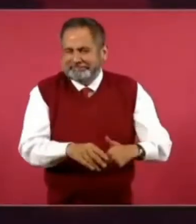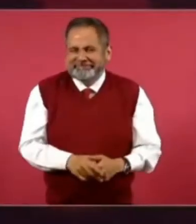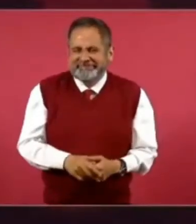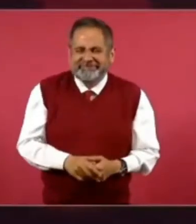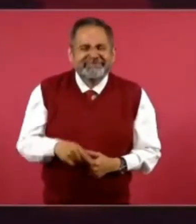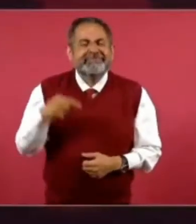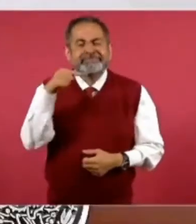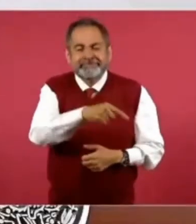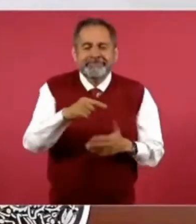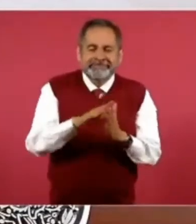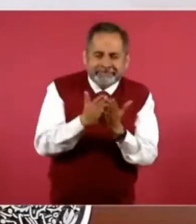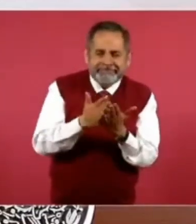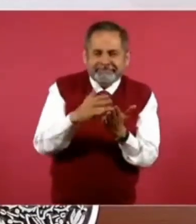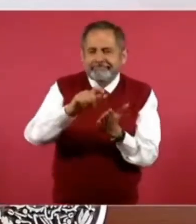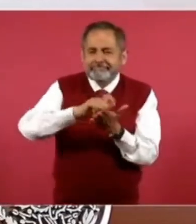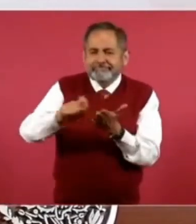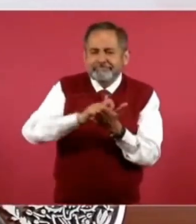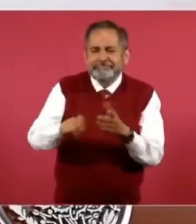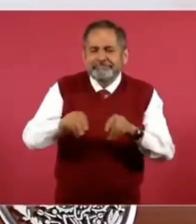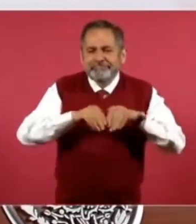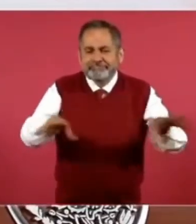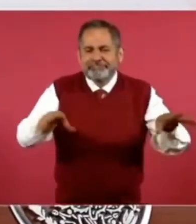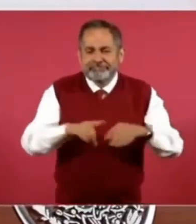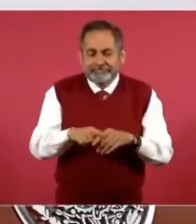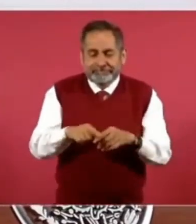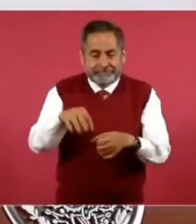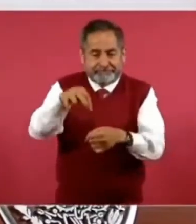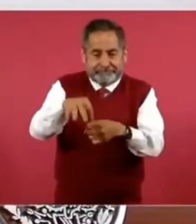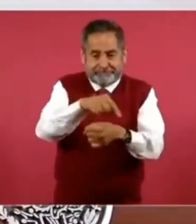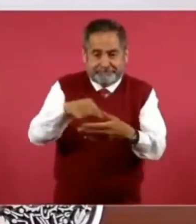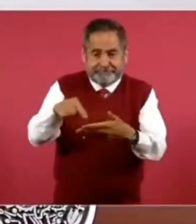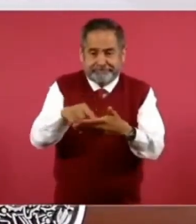Sacó un libro antes de las elecciones